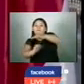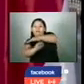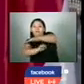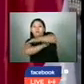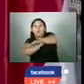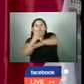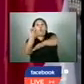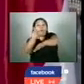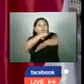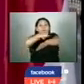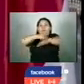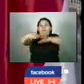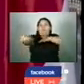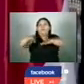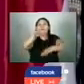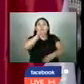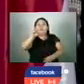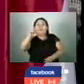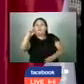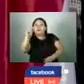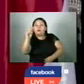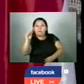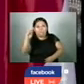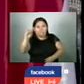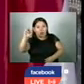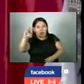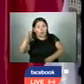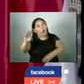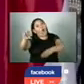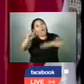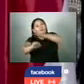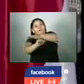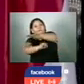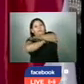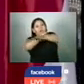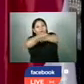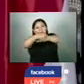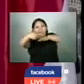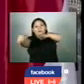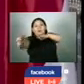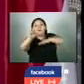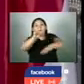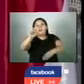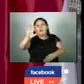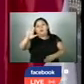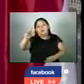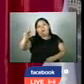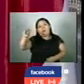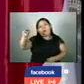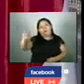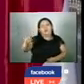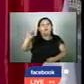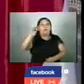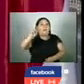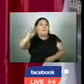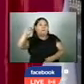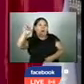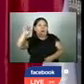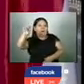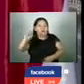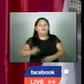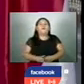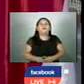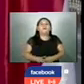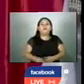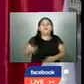110 metros y uno es 115 metros. Uno es este sobre el río Taizihuat y el otro puente